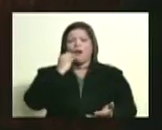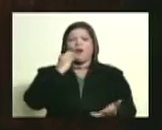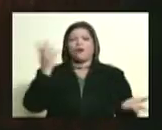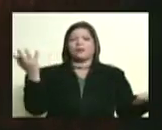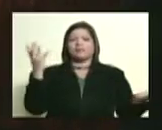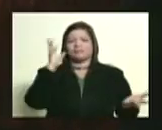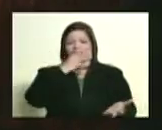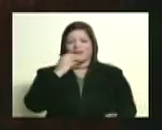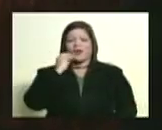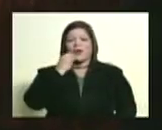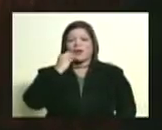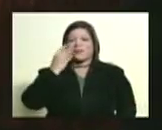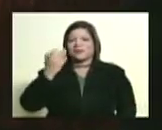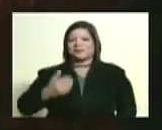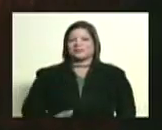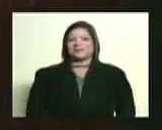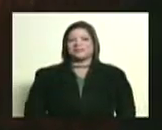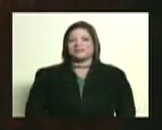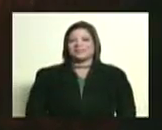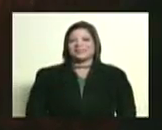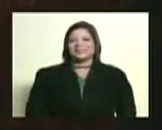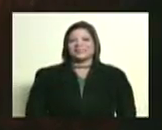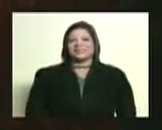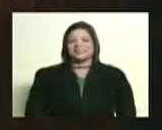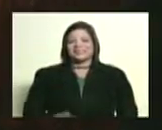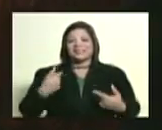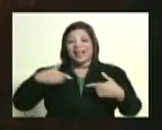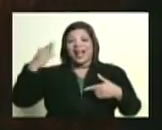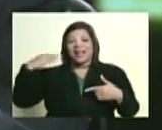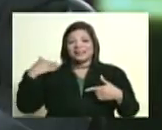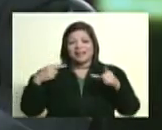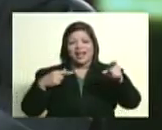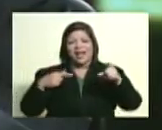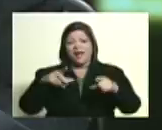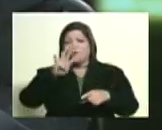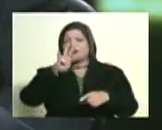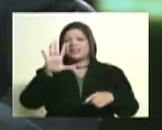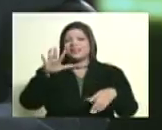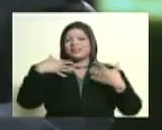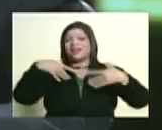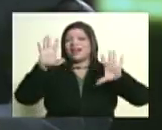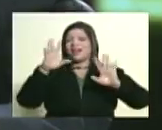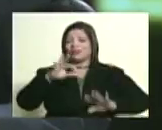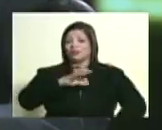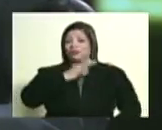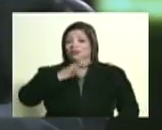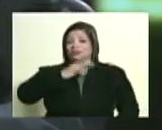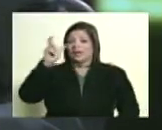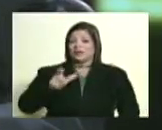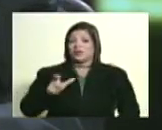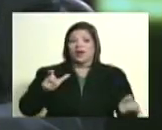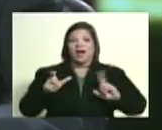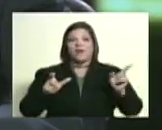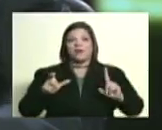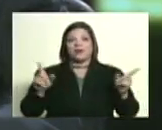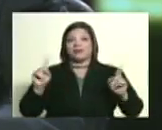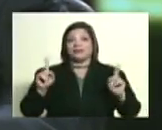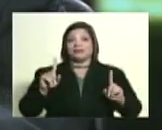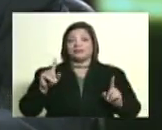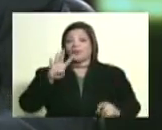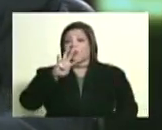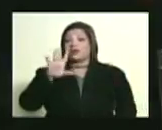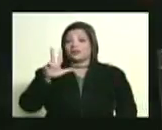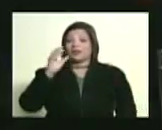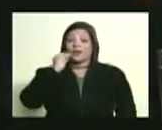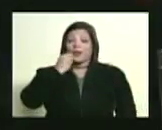que sí. ¿Eh? Allí me antes tocó... Uno veía, le decían uno de esos, no, tiene 43 años, es un señor mayor. Y no... uno dice, no, tipo 43 es